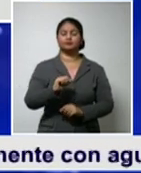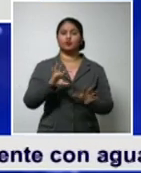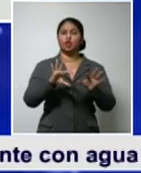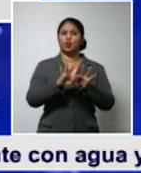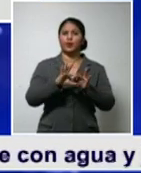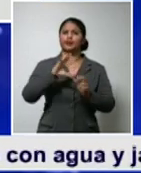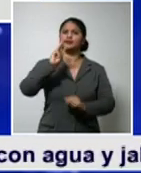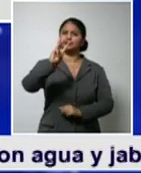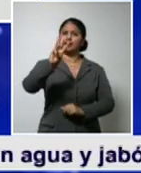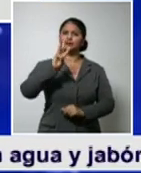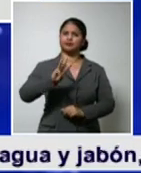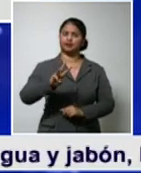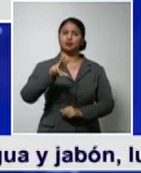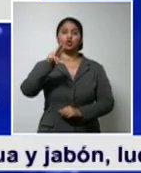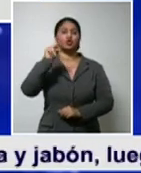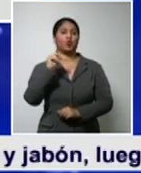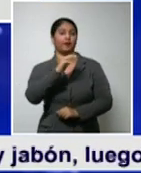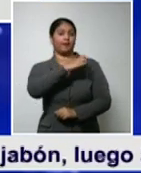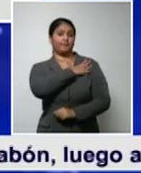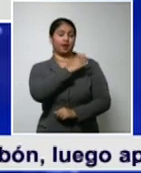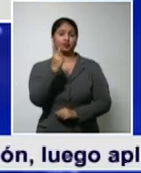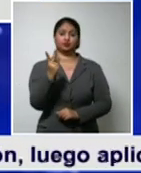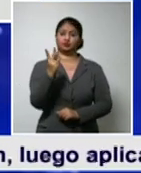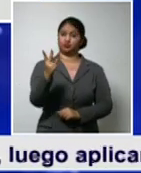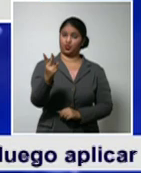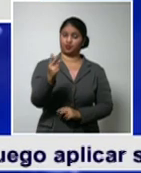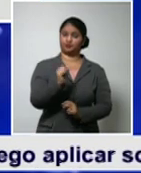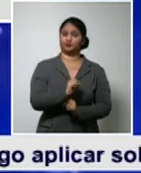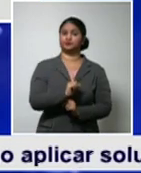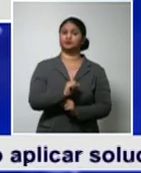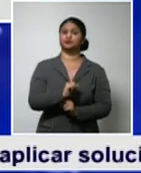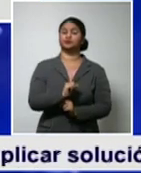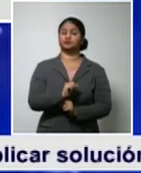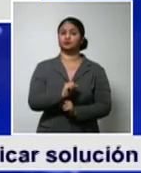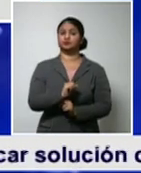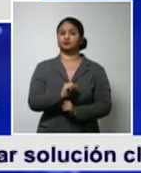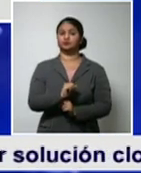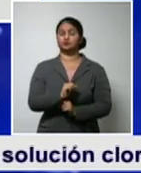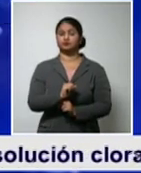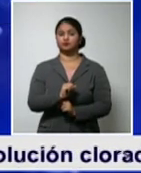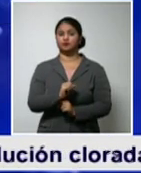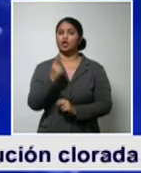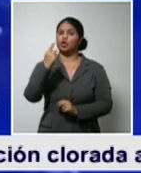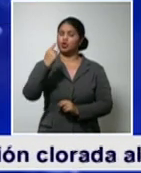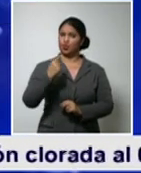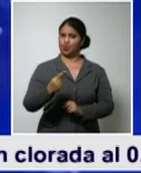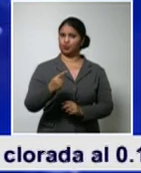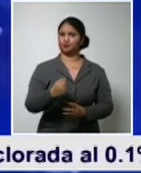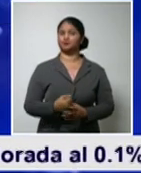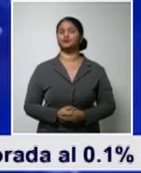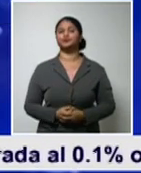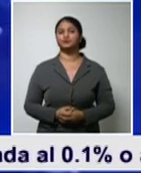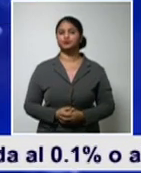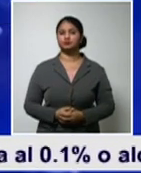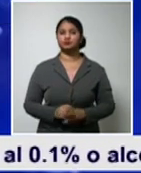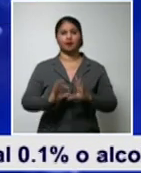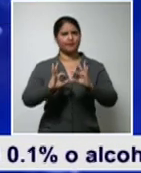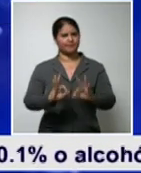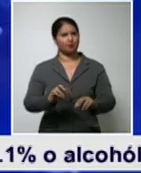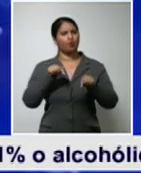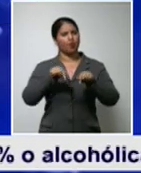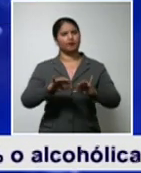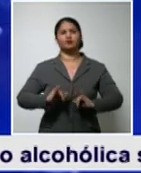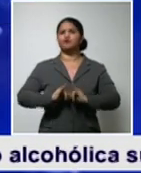Paz diagnostica 2 casos autóctonos y Batabanó 1 caso autóctono. Sí, doctor, a propósito de la provincia